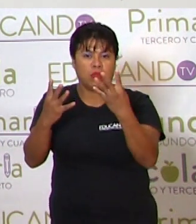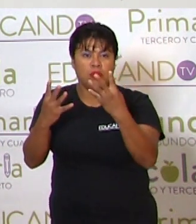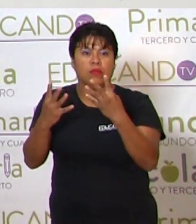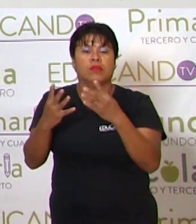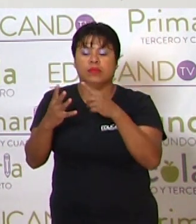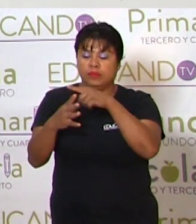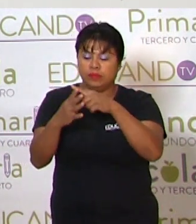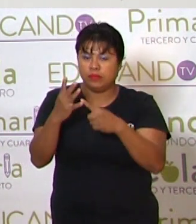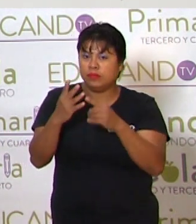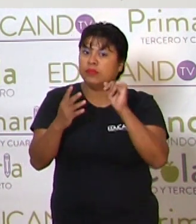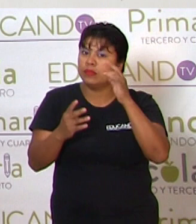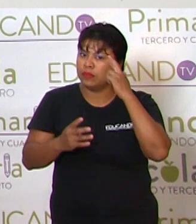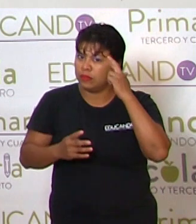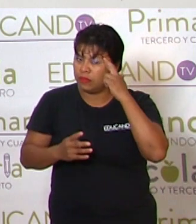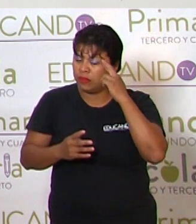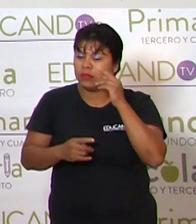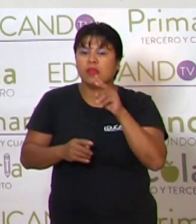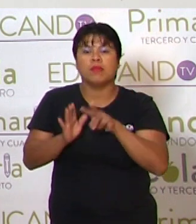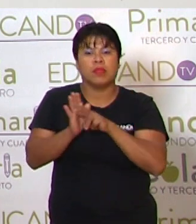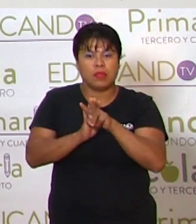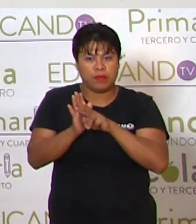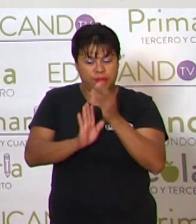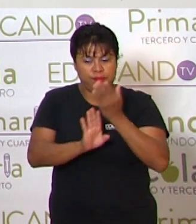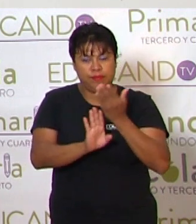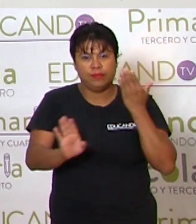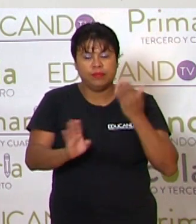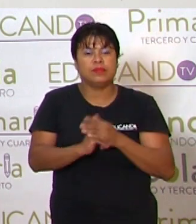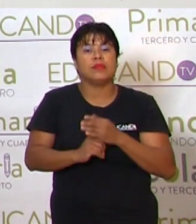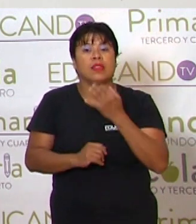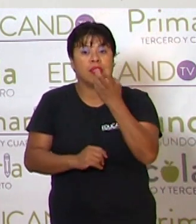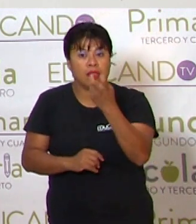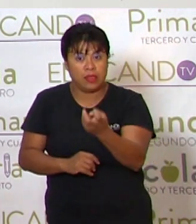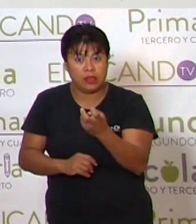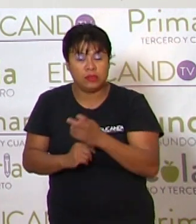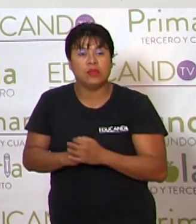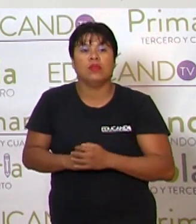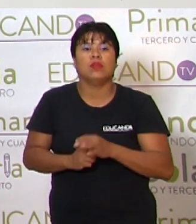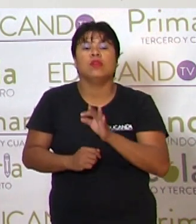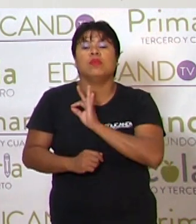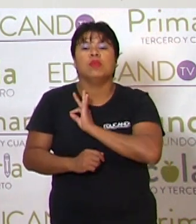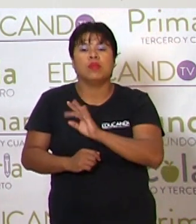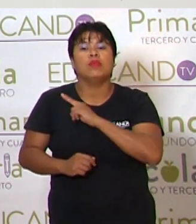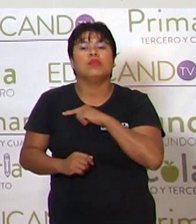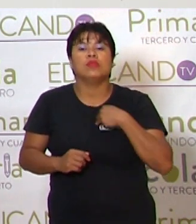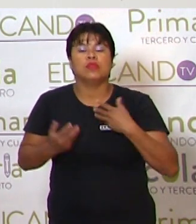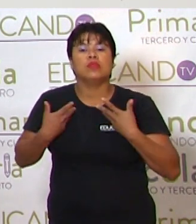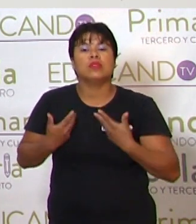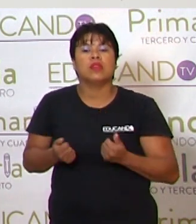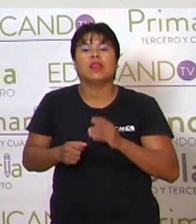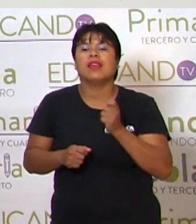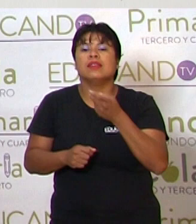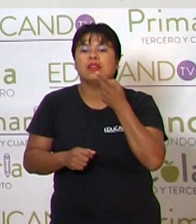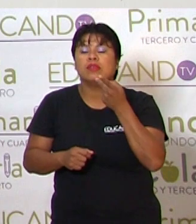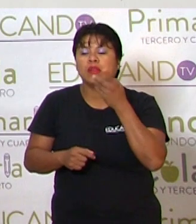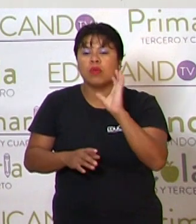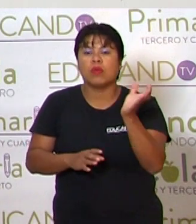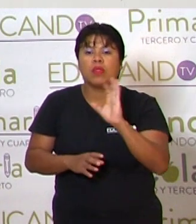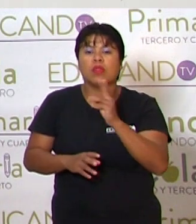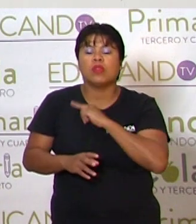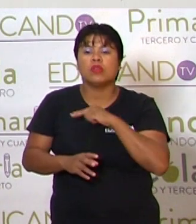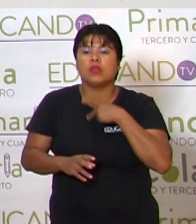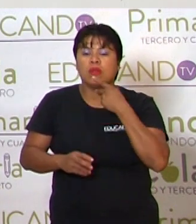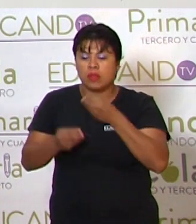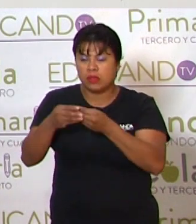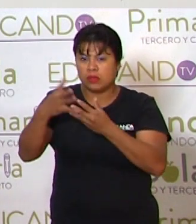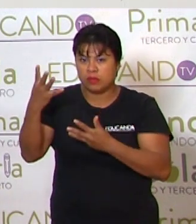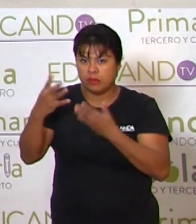Si no los recordamos, hay que ir al video, ¿bien? Y en base a esto, poder entender de qué estamos hablando cuando hablamos de